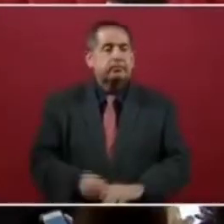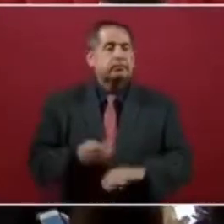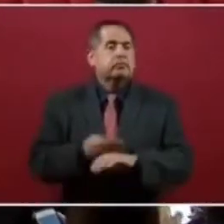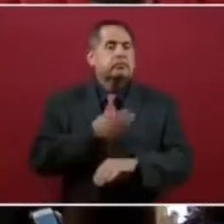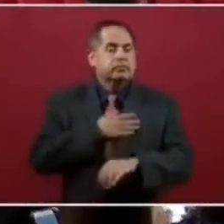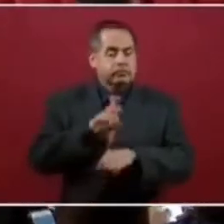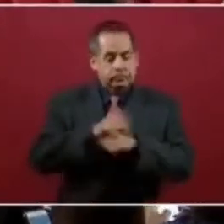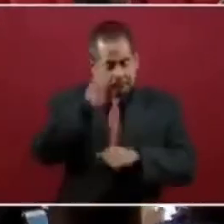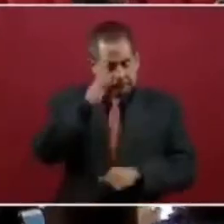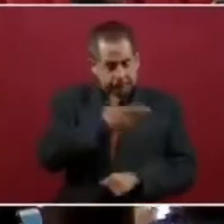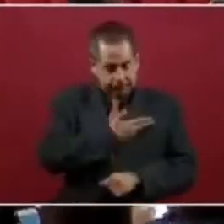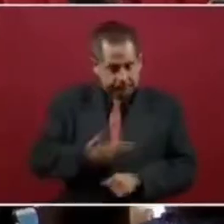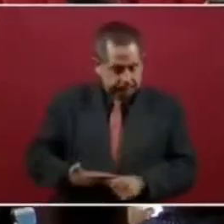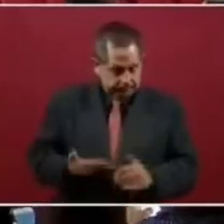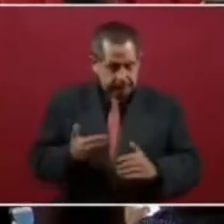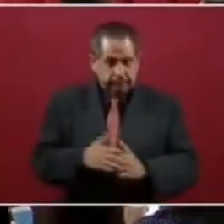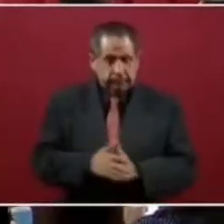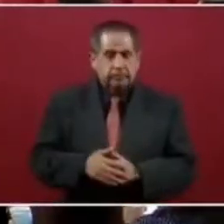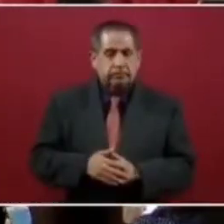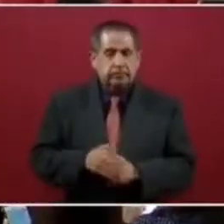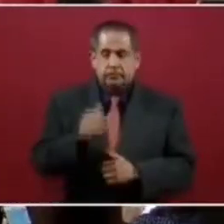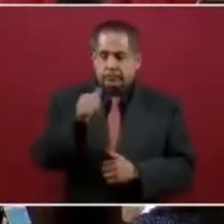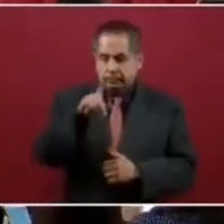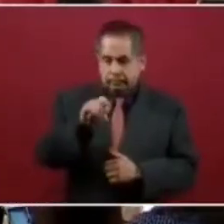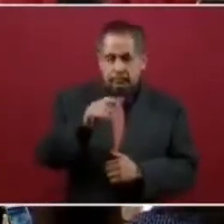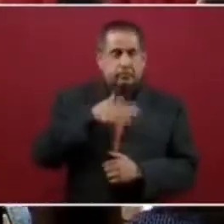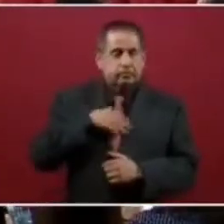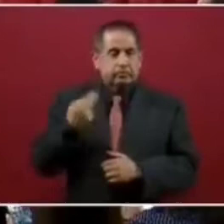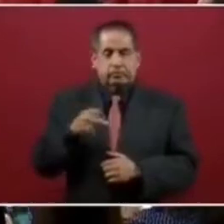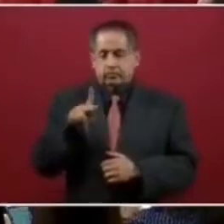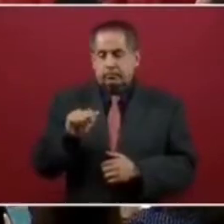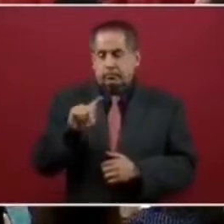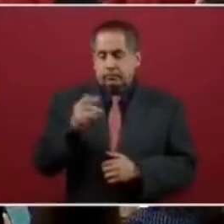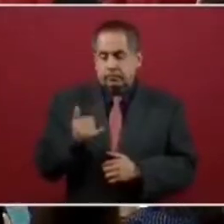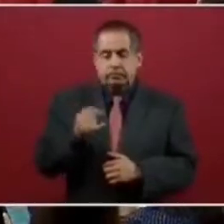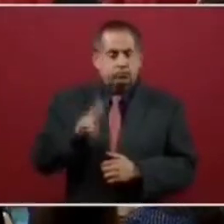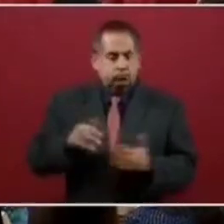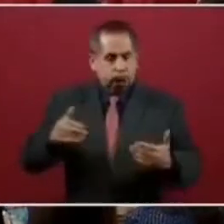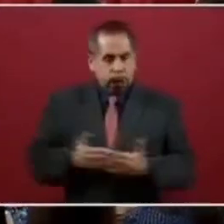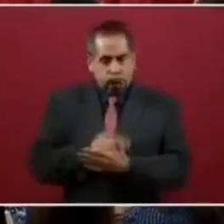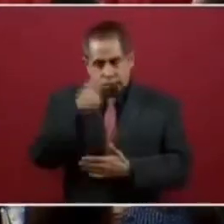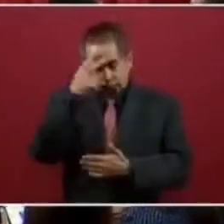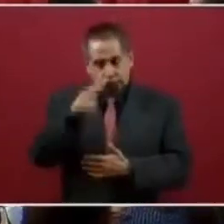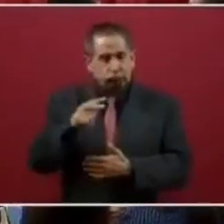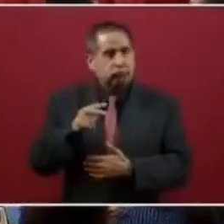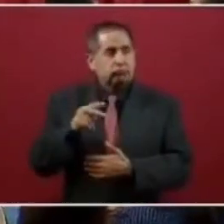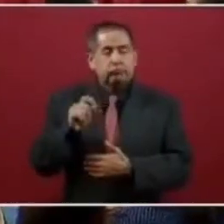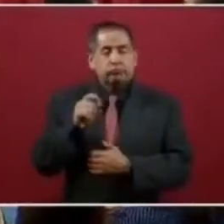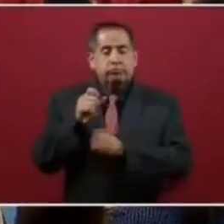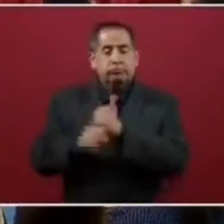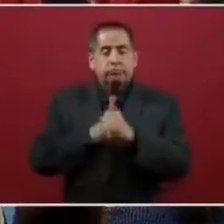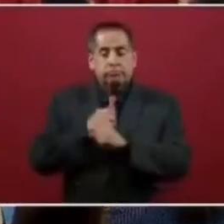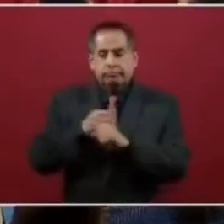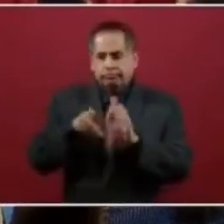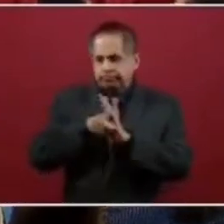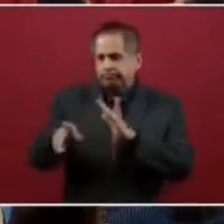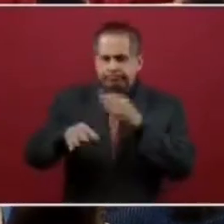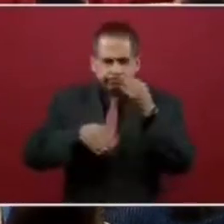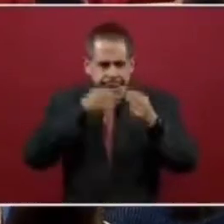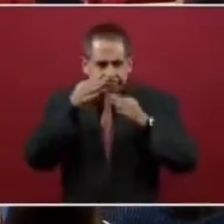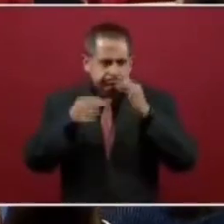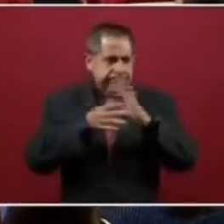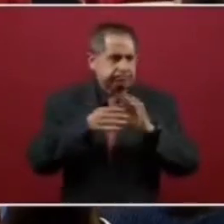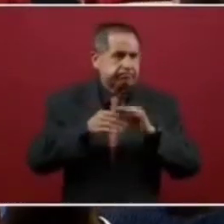Muy buenos días, señor presidente. Andrés Manuel López Obrador. Me llamo Pati Estrada, mexicana, con más de 20 años de periodista